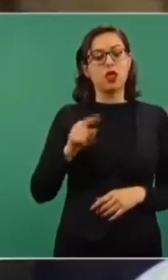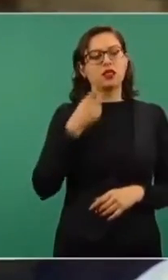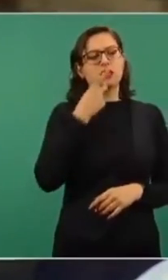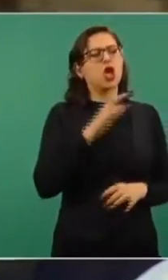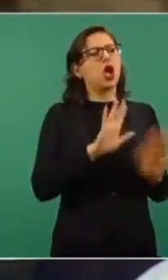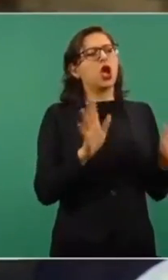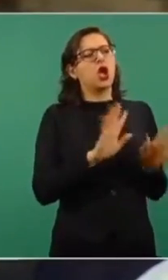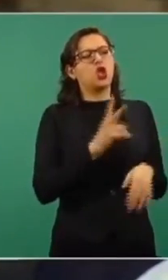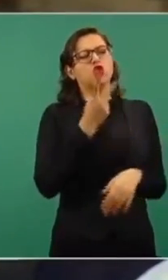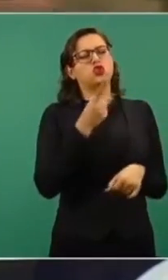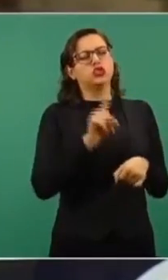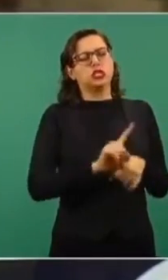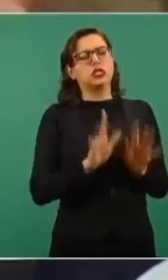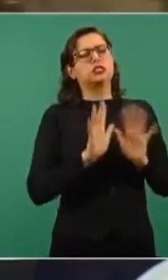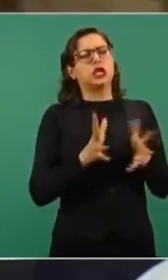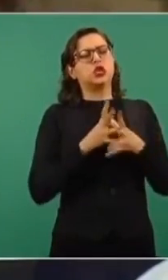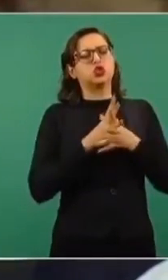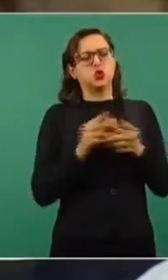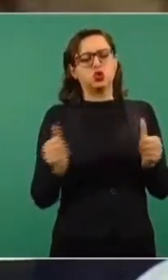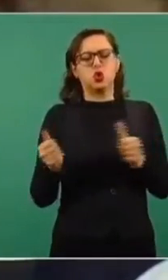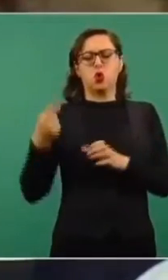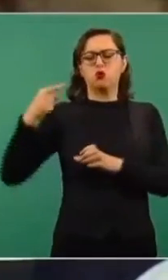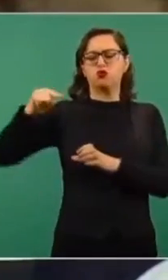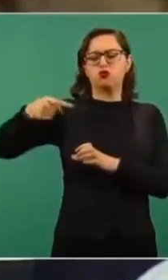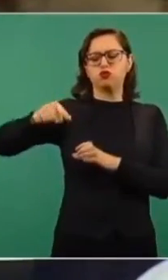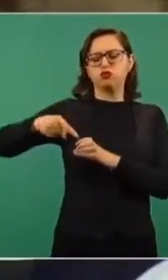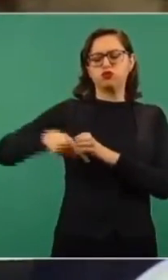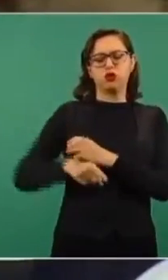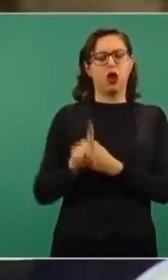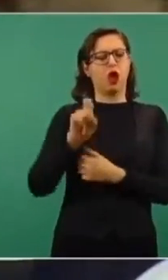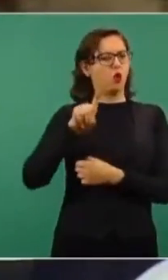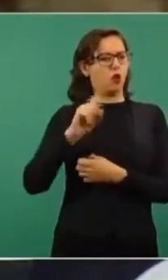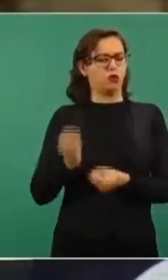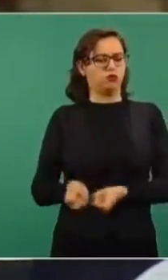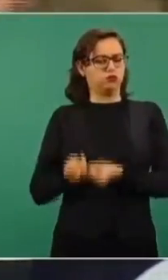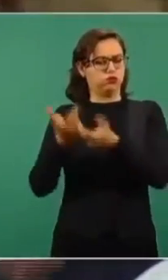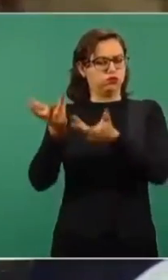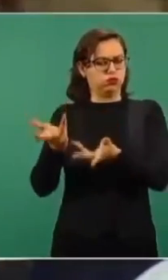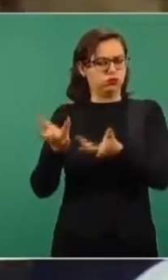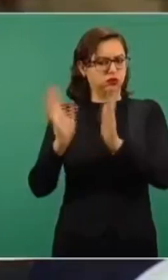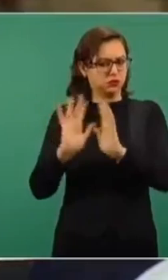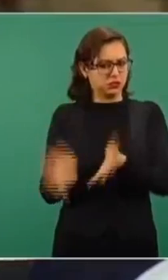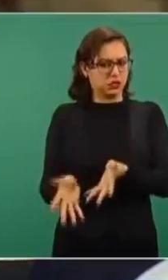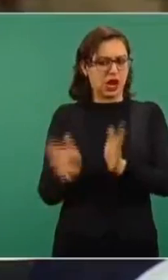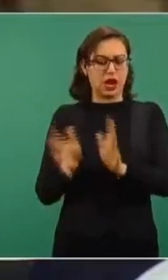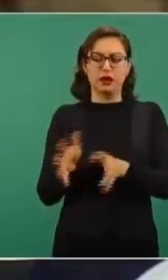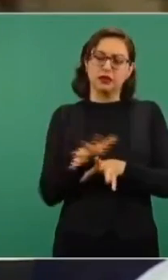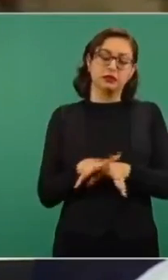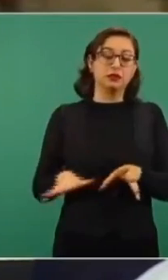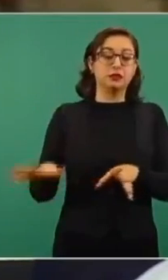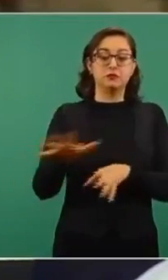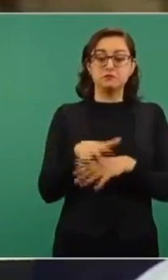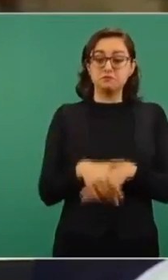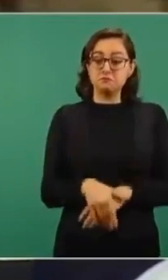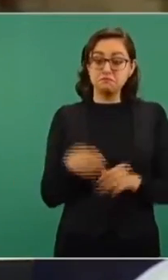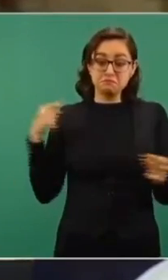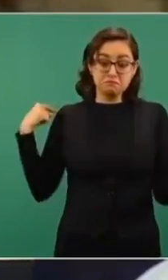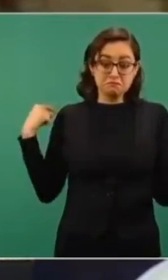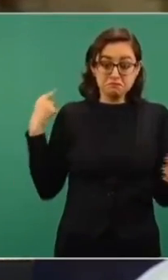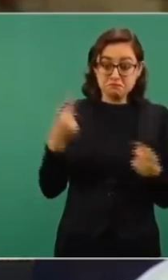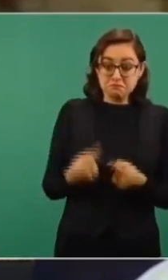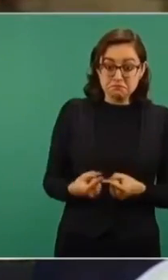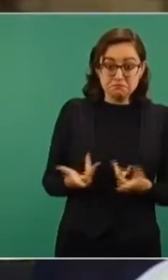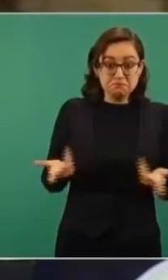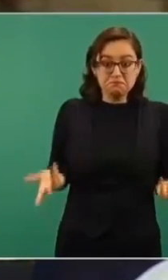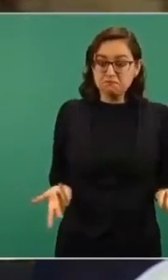agua. Se habló de un pozo que se les iba a dar para todo el poblado, pues evidentemente el